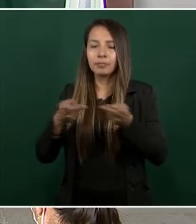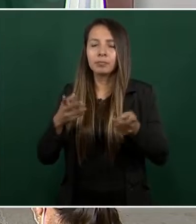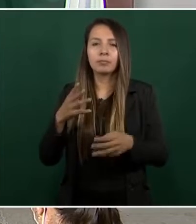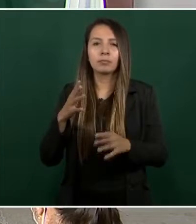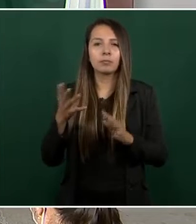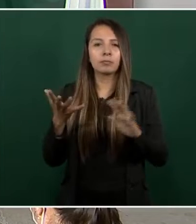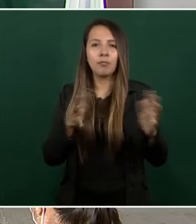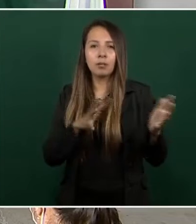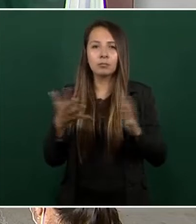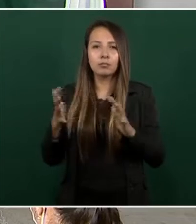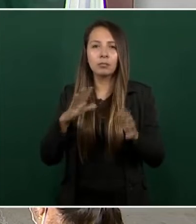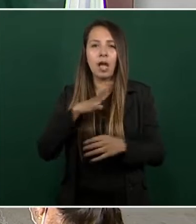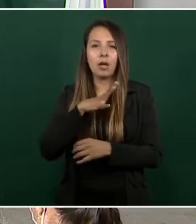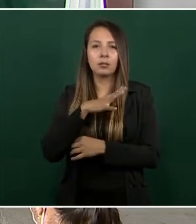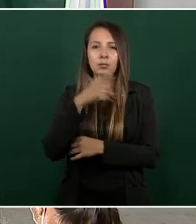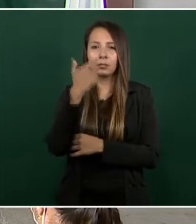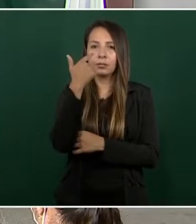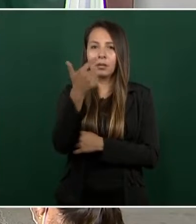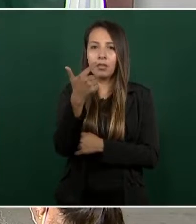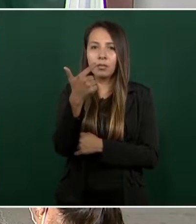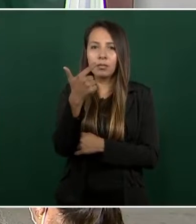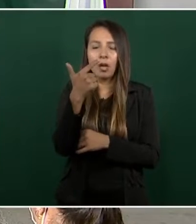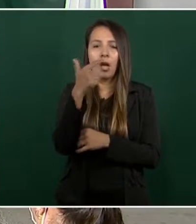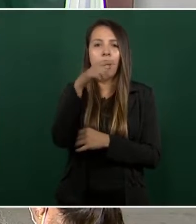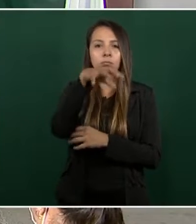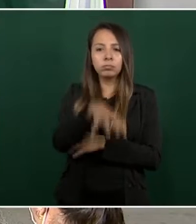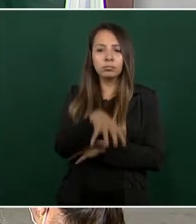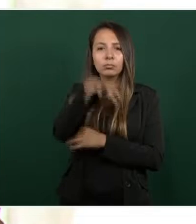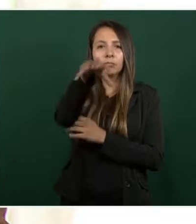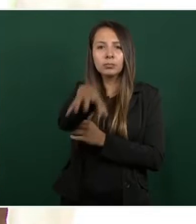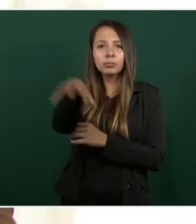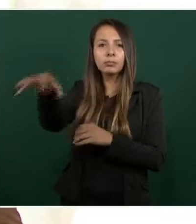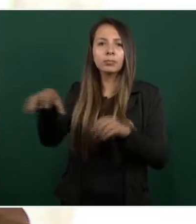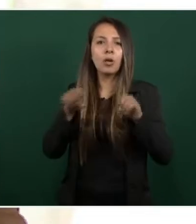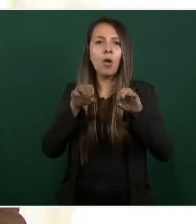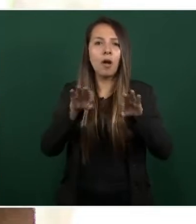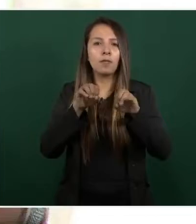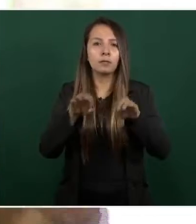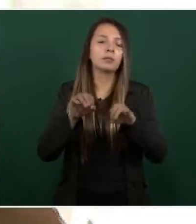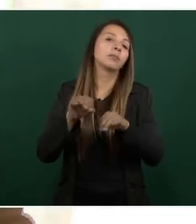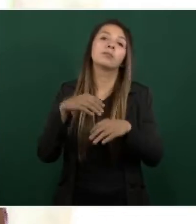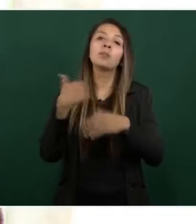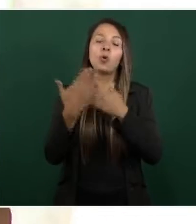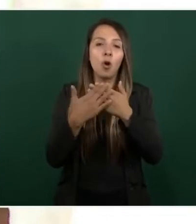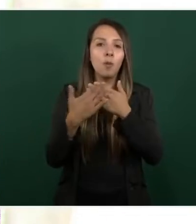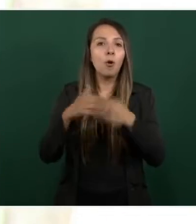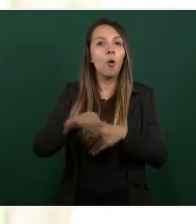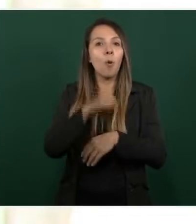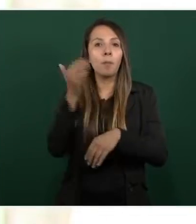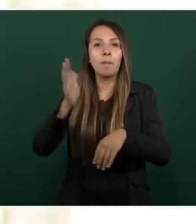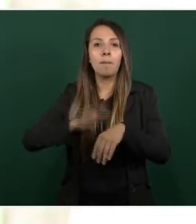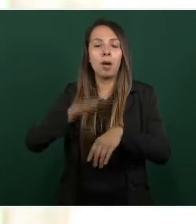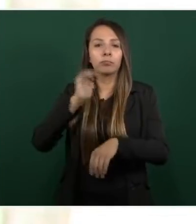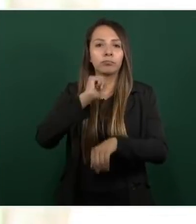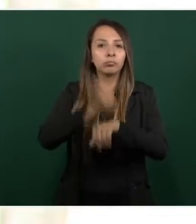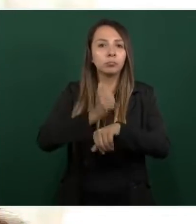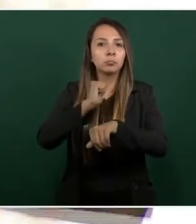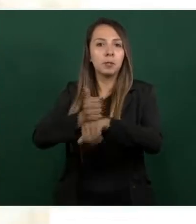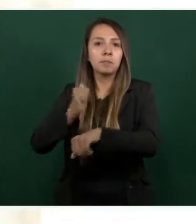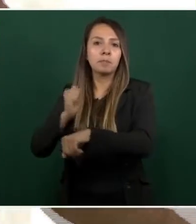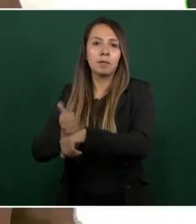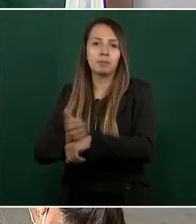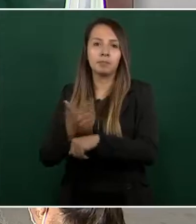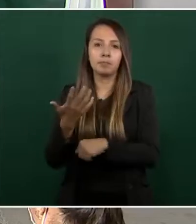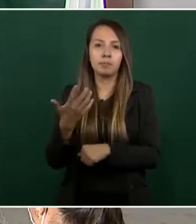de 7 módulos aquí en esta entidad y están por instalarse otros módulos. Entonces,